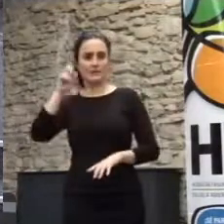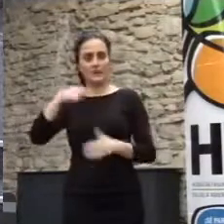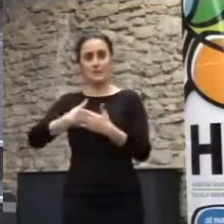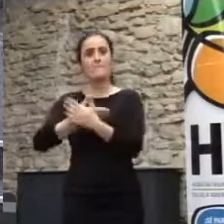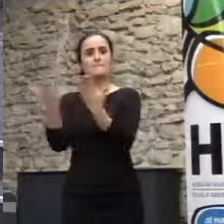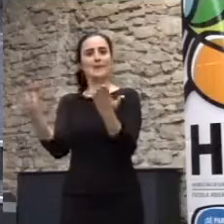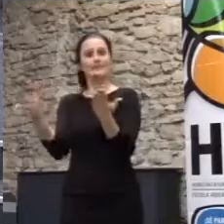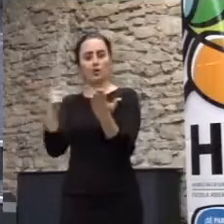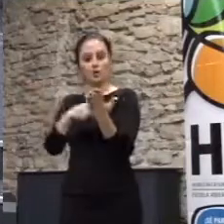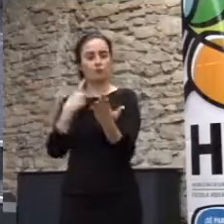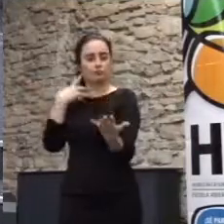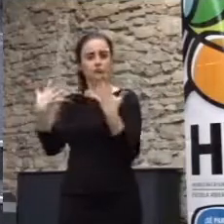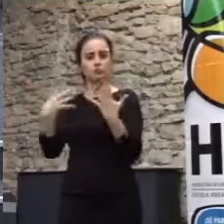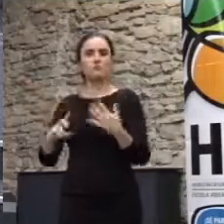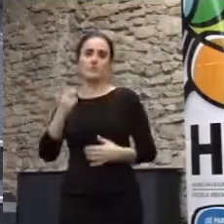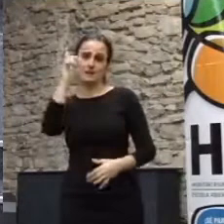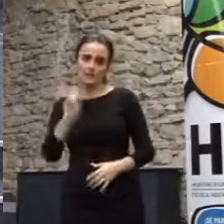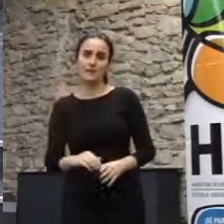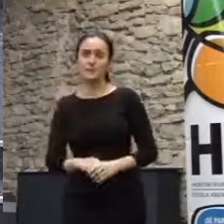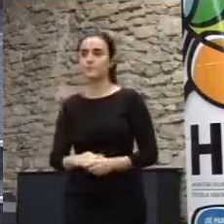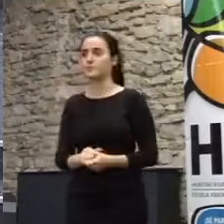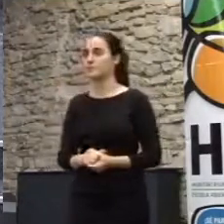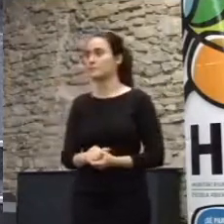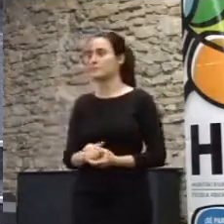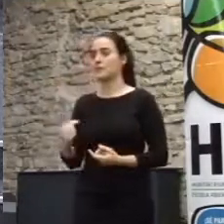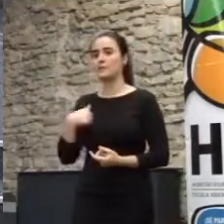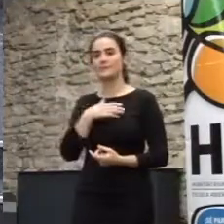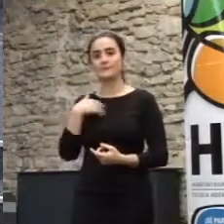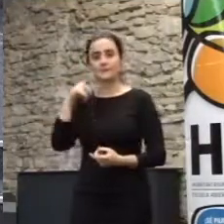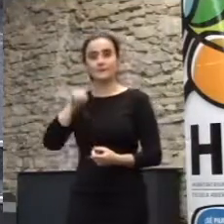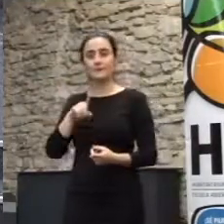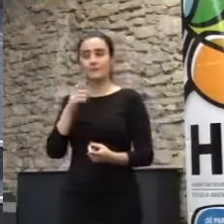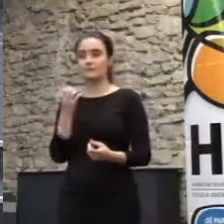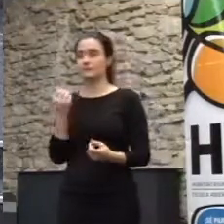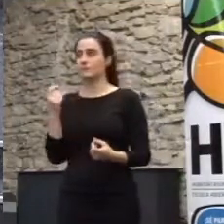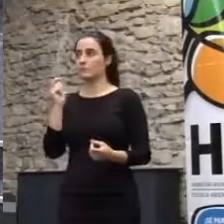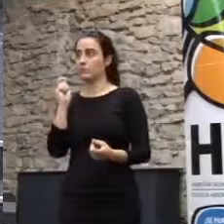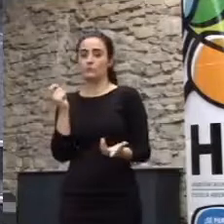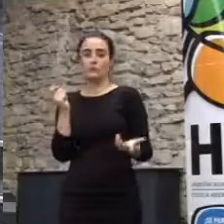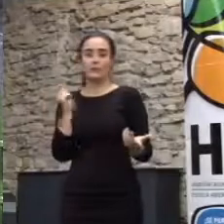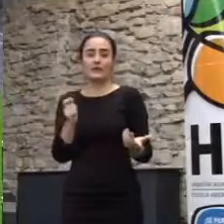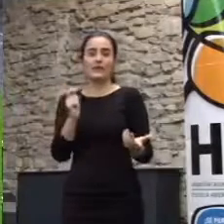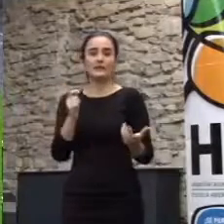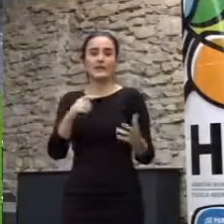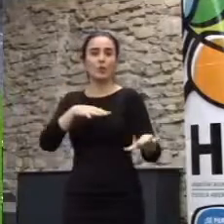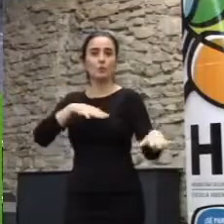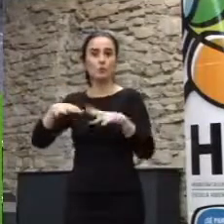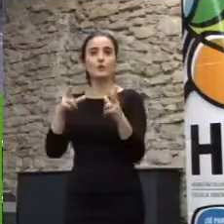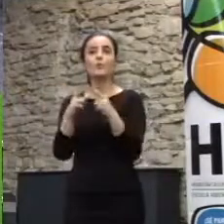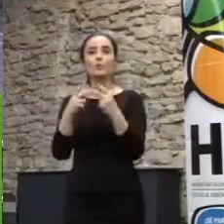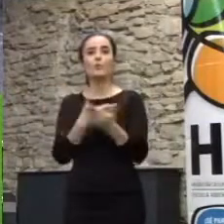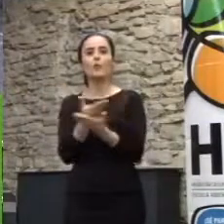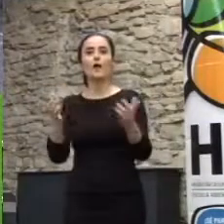Eso te lo digo porque ahora lo conozco. Brevemente. No, básicamente quería incidir en eso, que yo creo que la atención que se le da al movimiento popular es bastante,